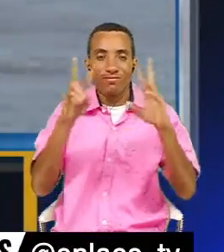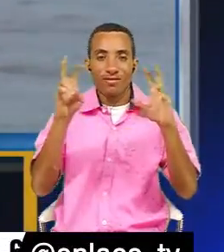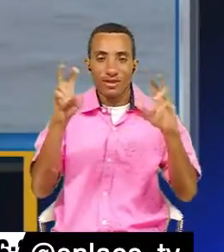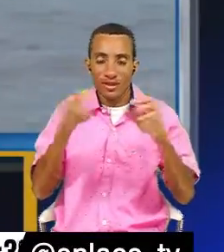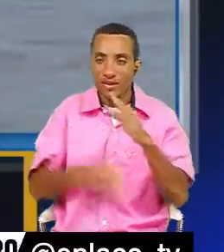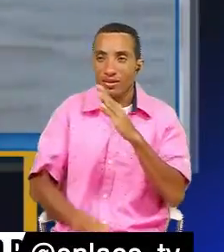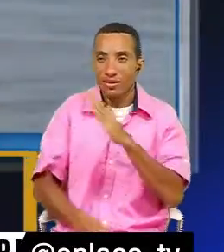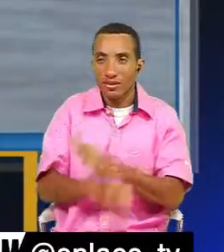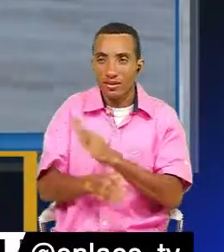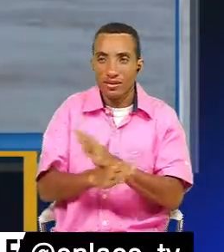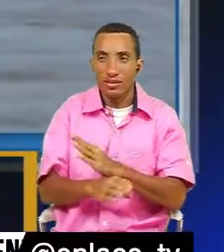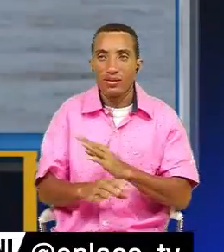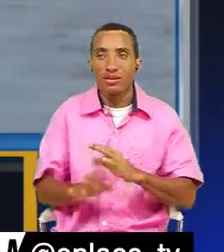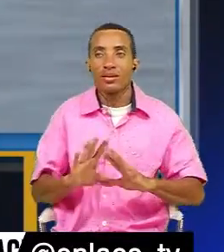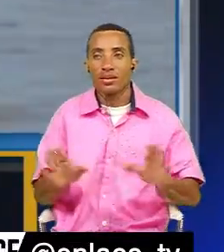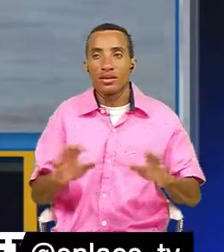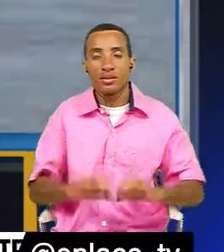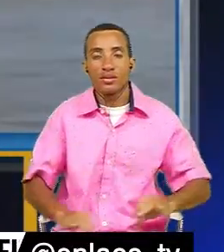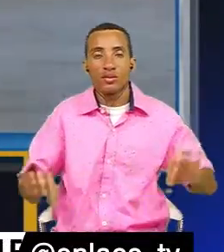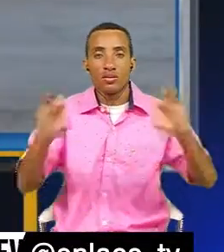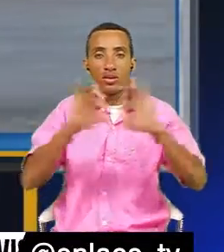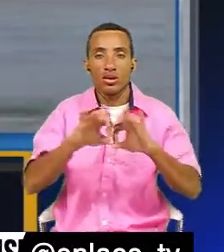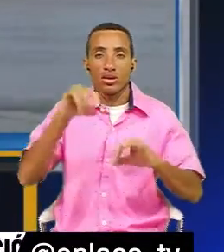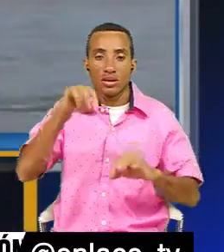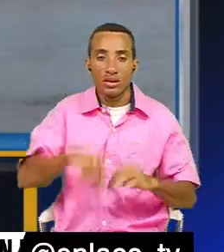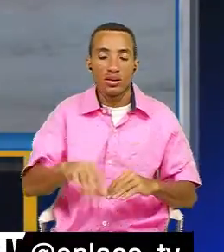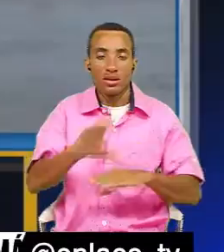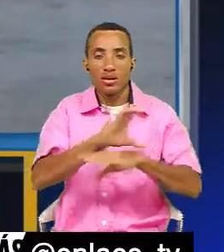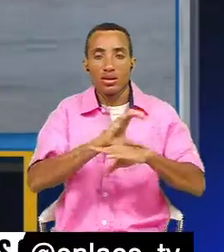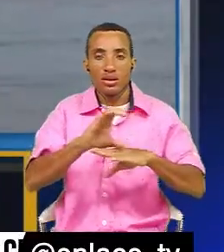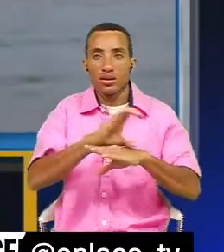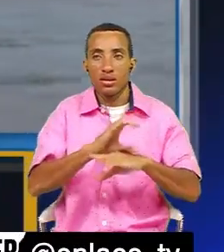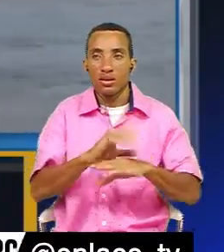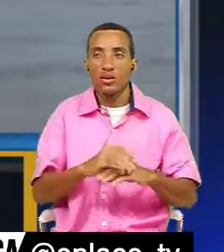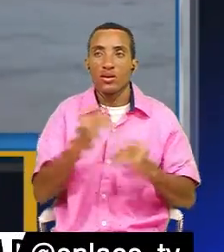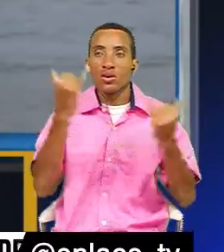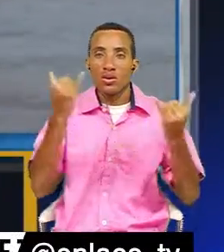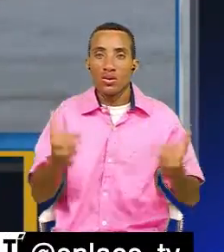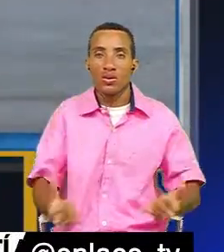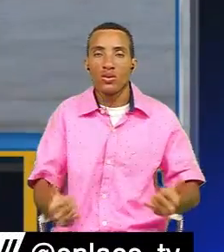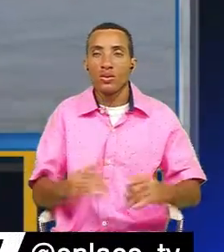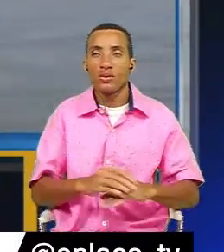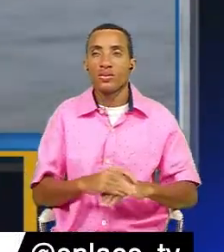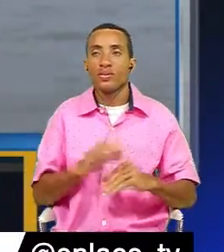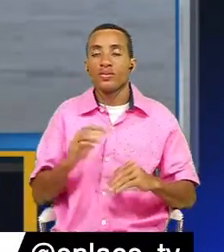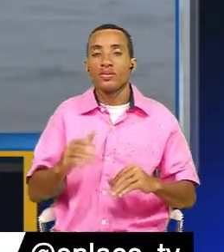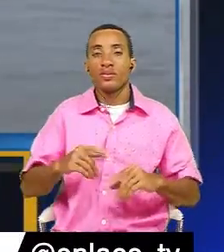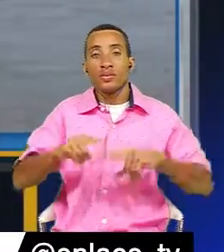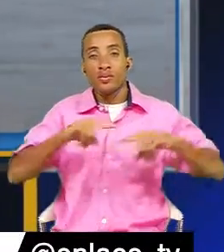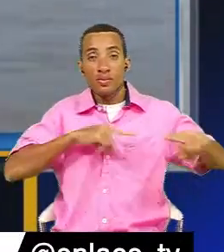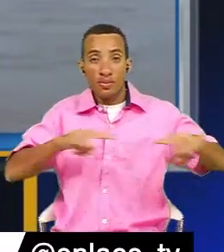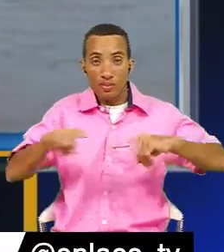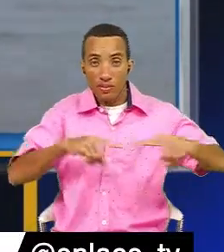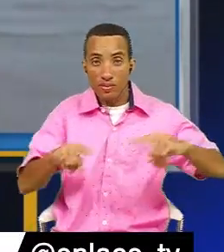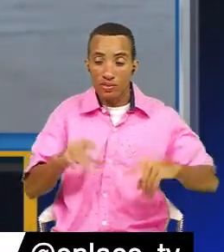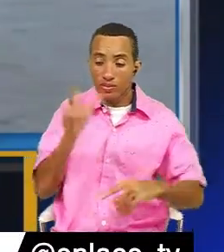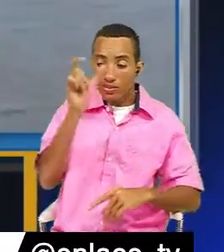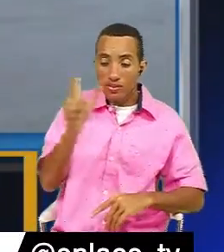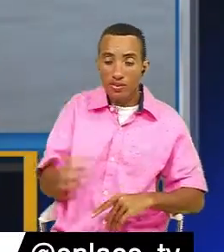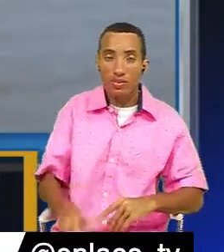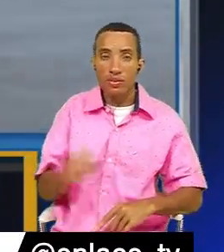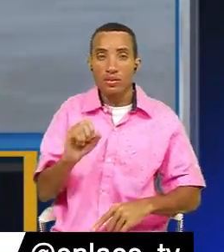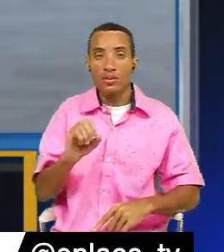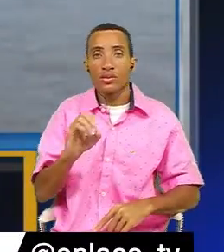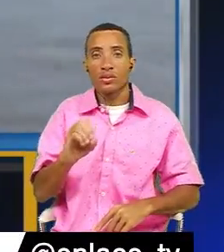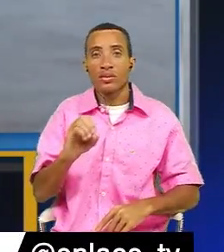es por supuesto de gran importancia para la ciudad, y que al día de hoy todavía el director de Cor Magdalena no ha entregado